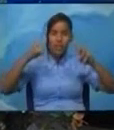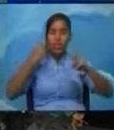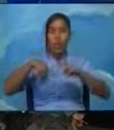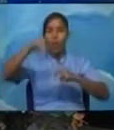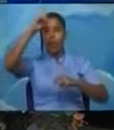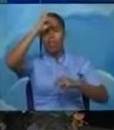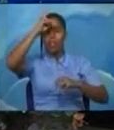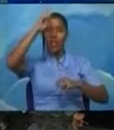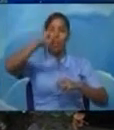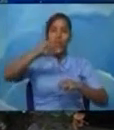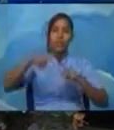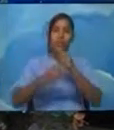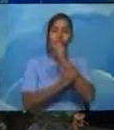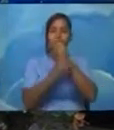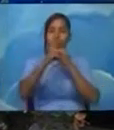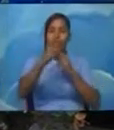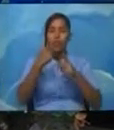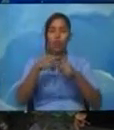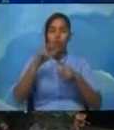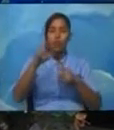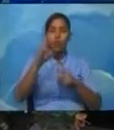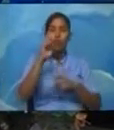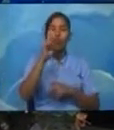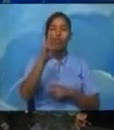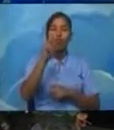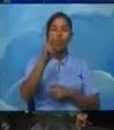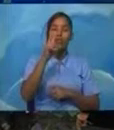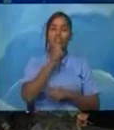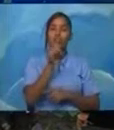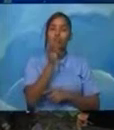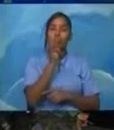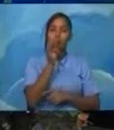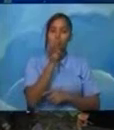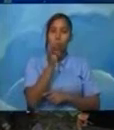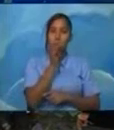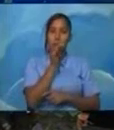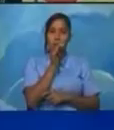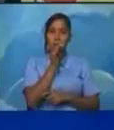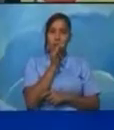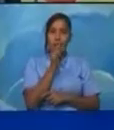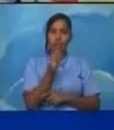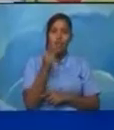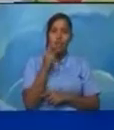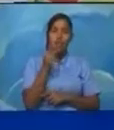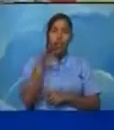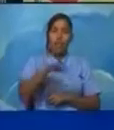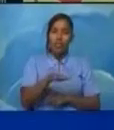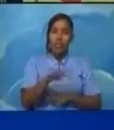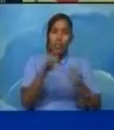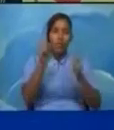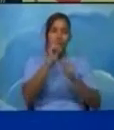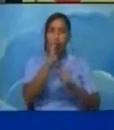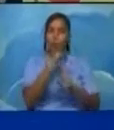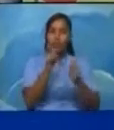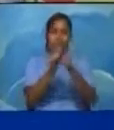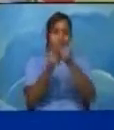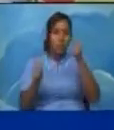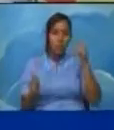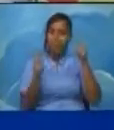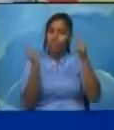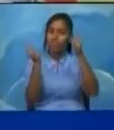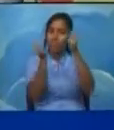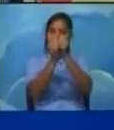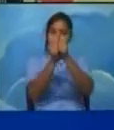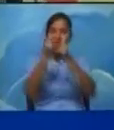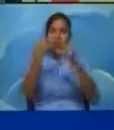y Jonatán, como Ruth y su suegra Noemí. Esos andaban inseparables como el sol y